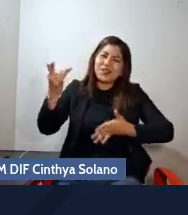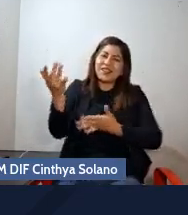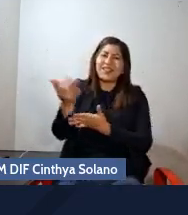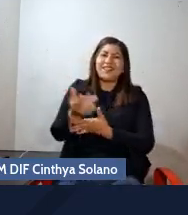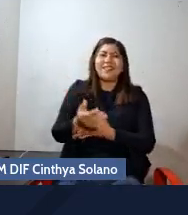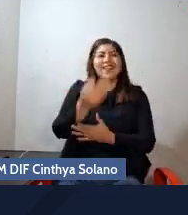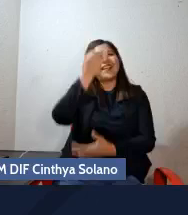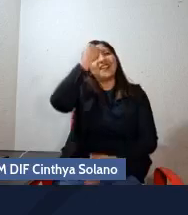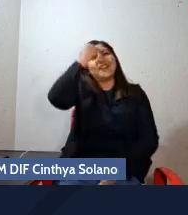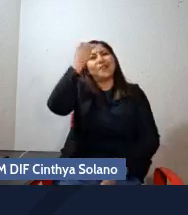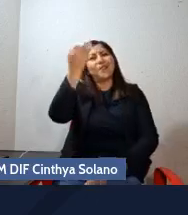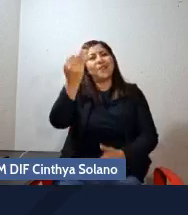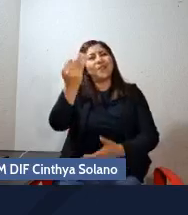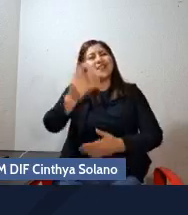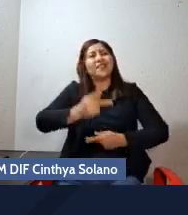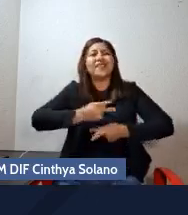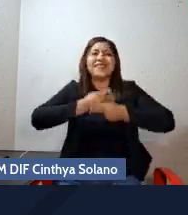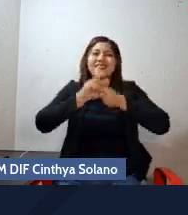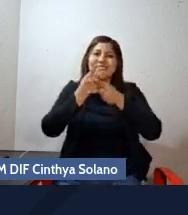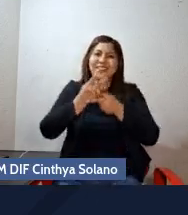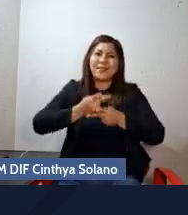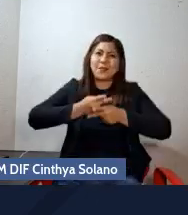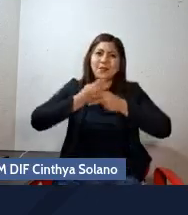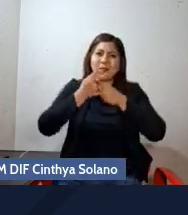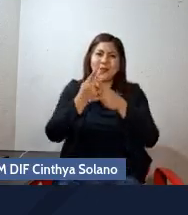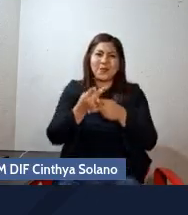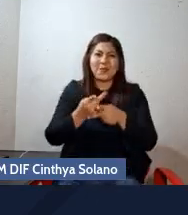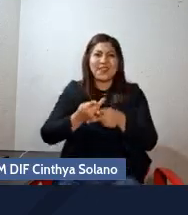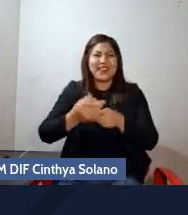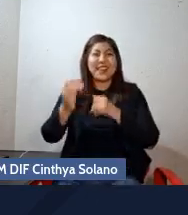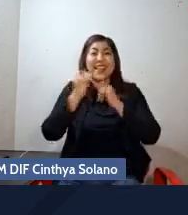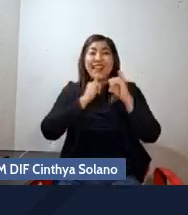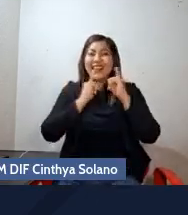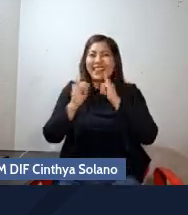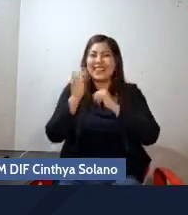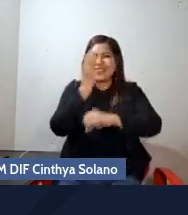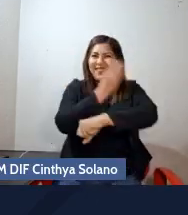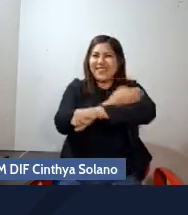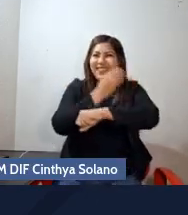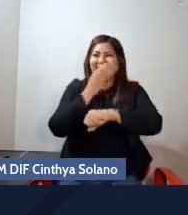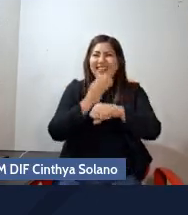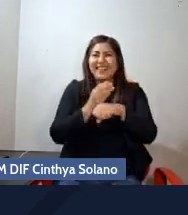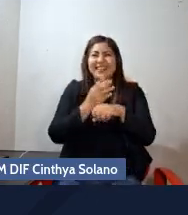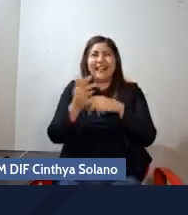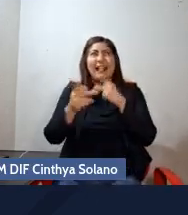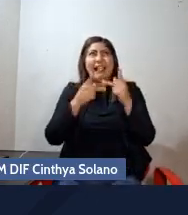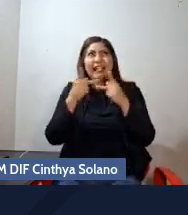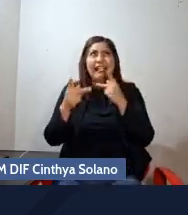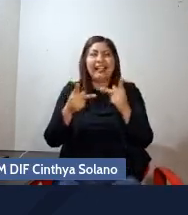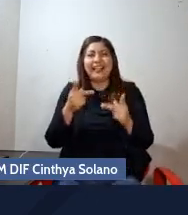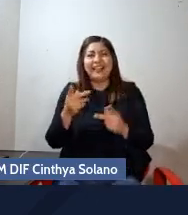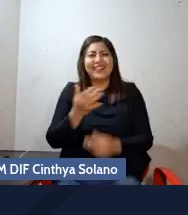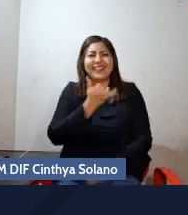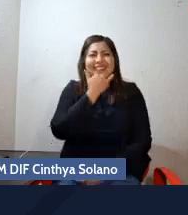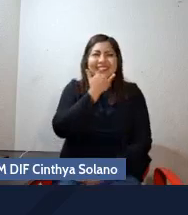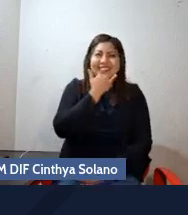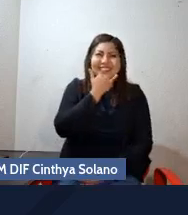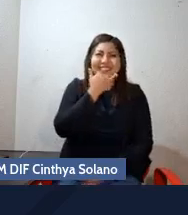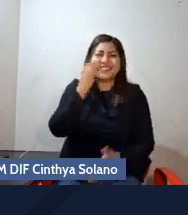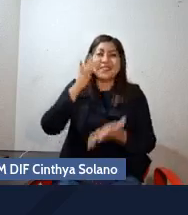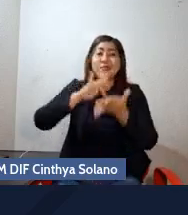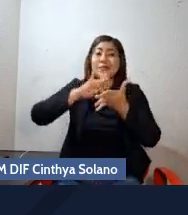las compañeras de la traducción. Hablo mucho y hablo muy rápido, una disculpa, pero gracias por hacer este